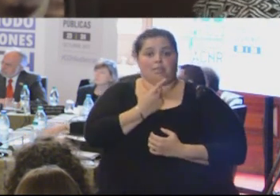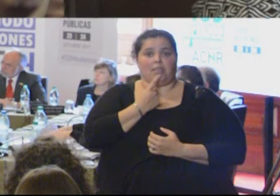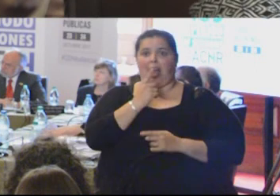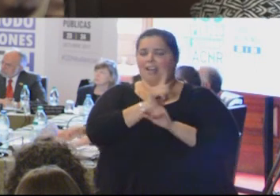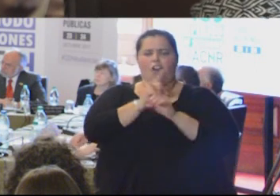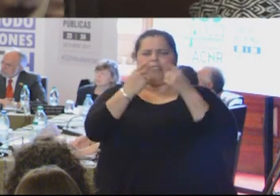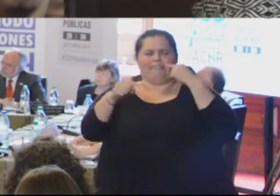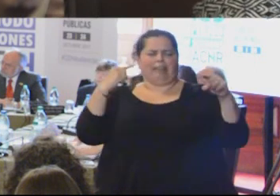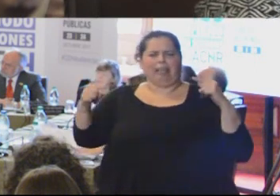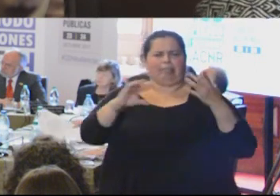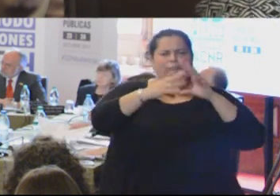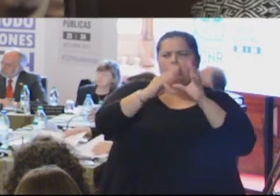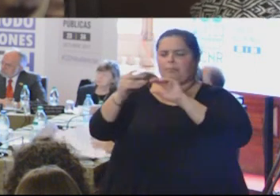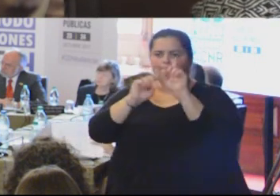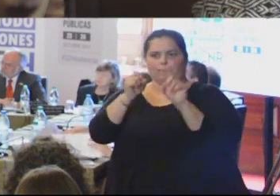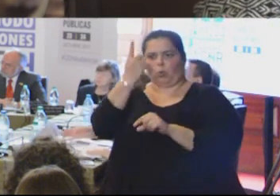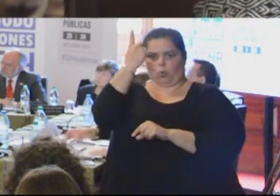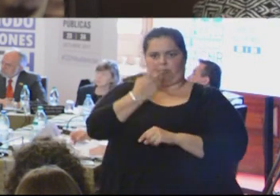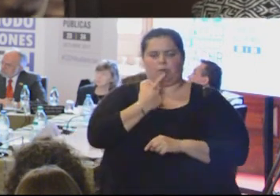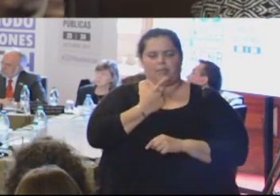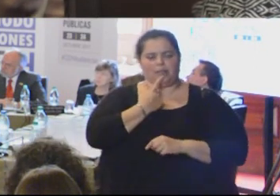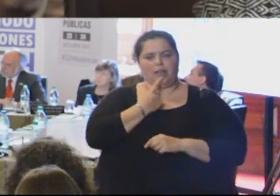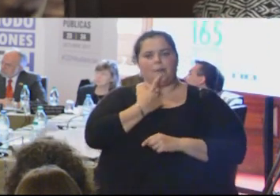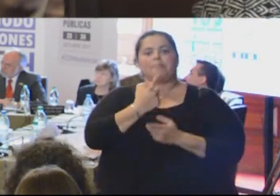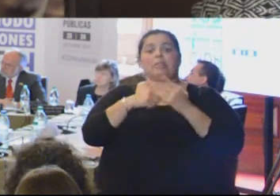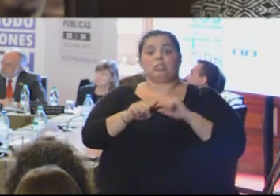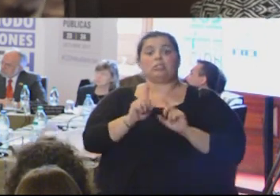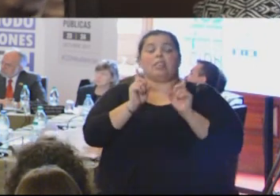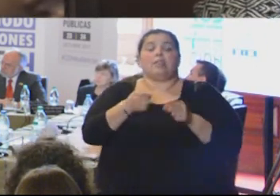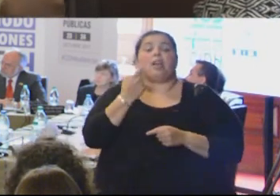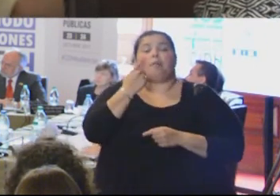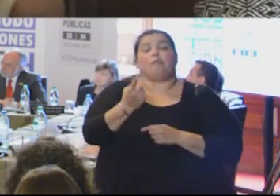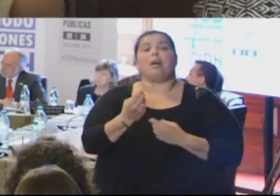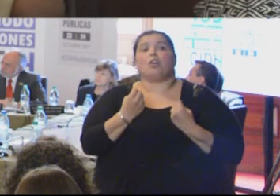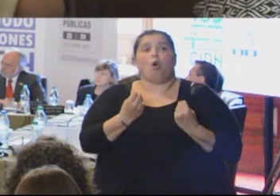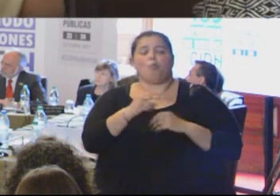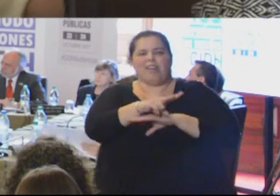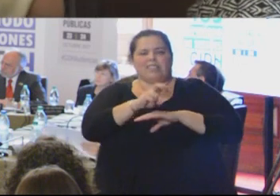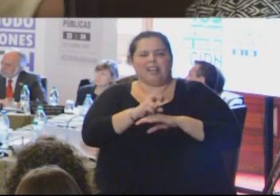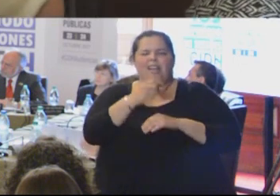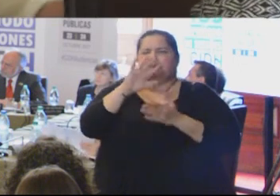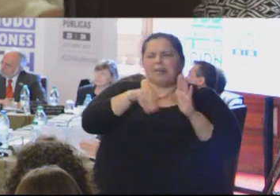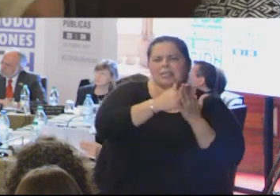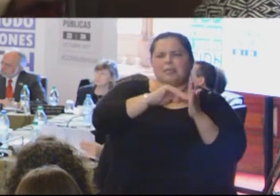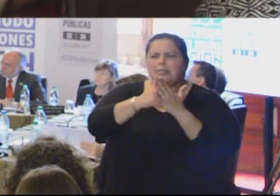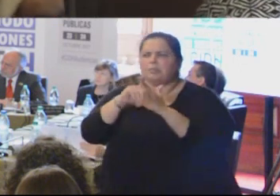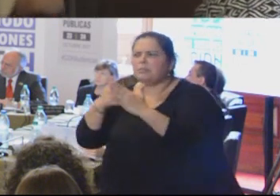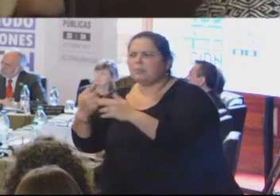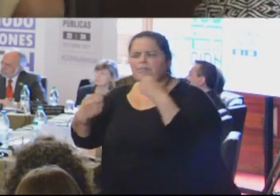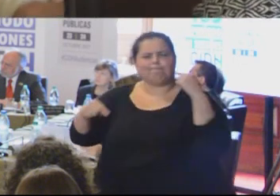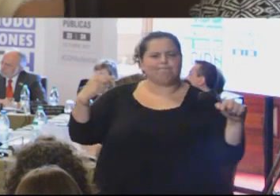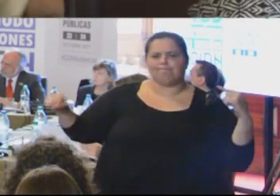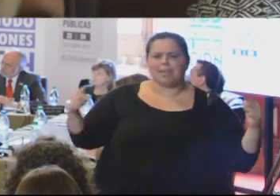en esta comisión hemos visto como cada año la fiscalía viene presentando estrategias diferentes pero no una sola política